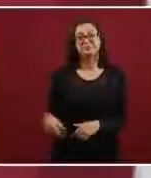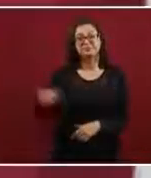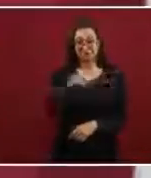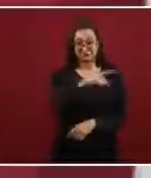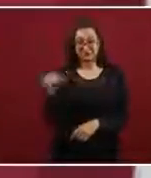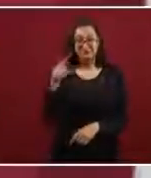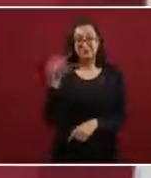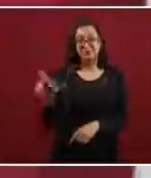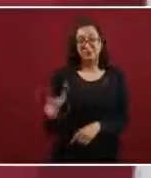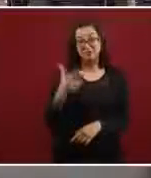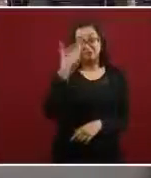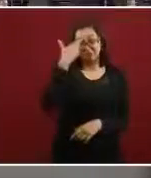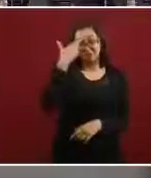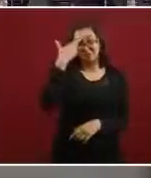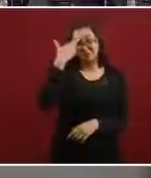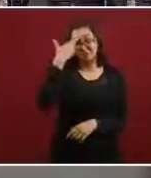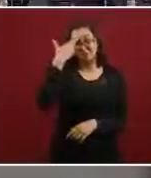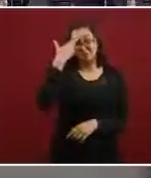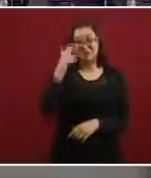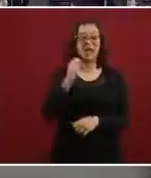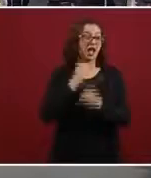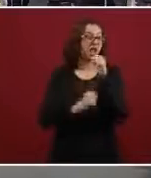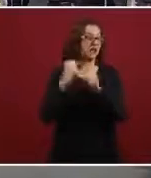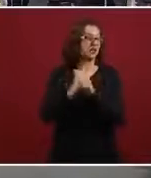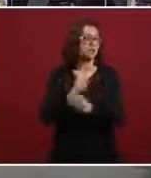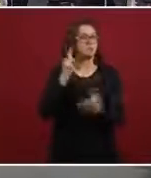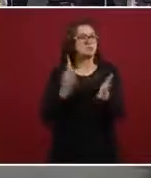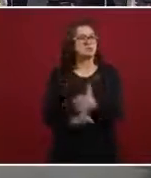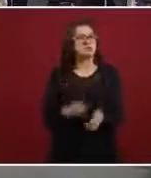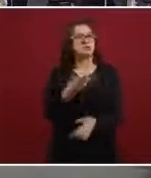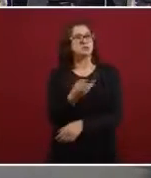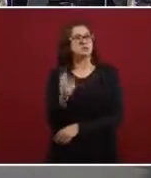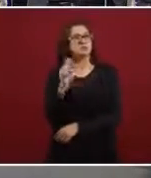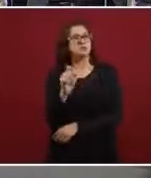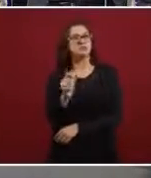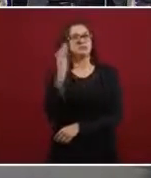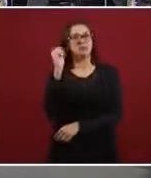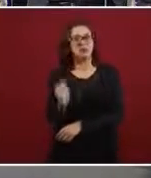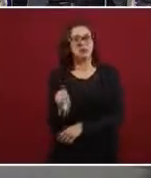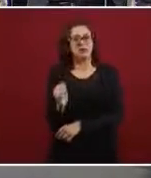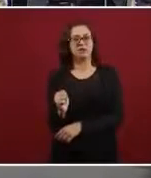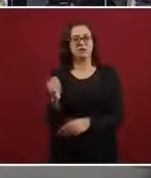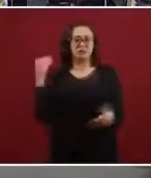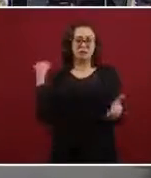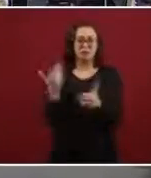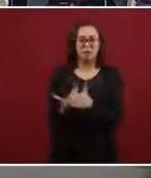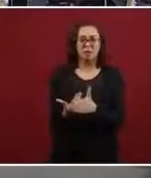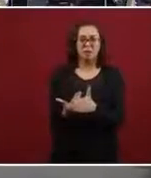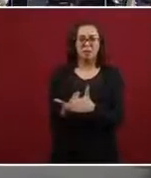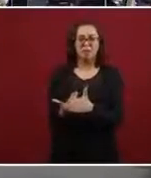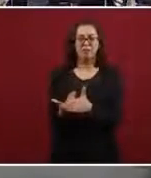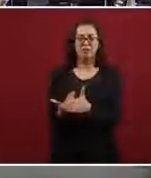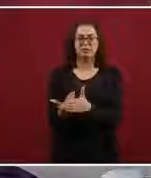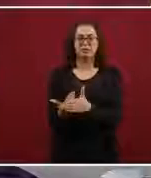Acuérdense que desde 1929 hasta hace poco,